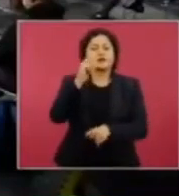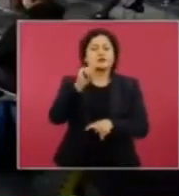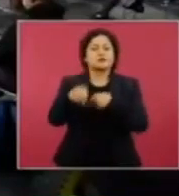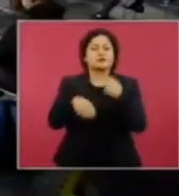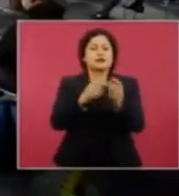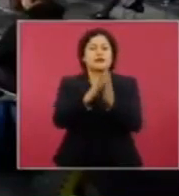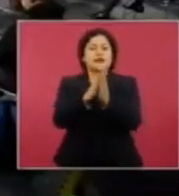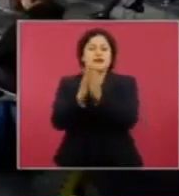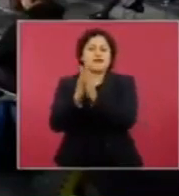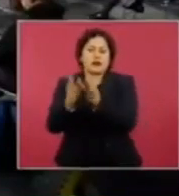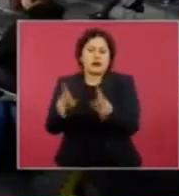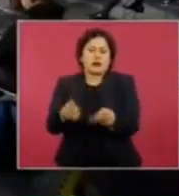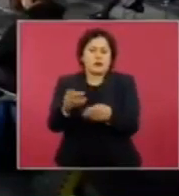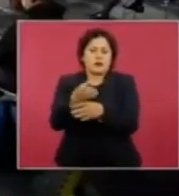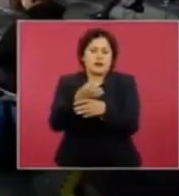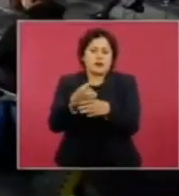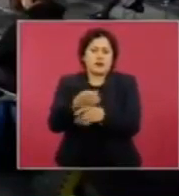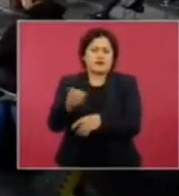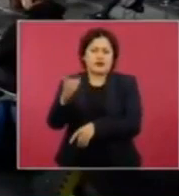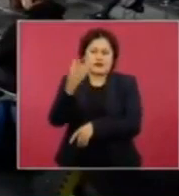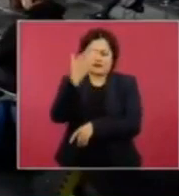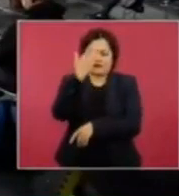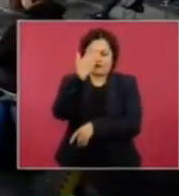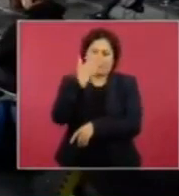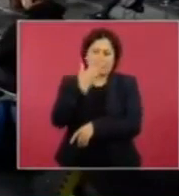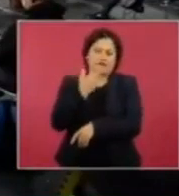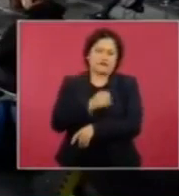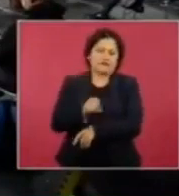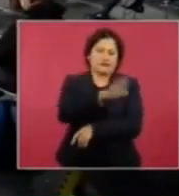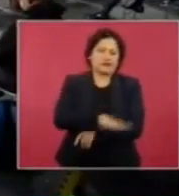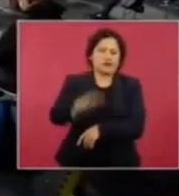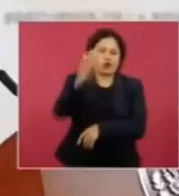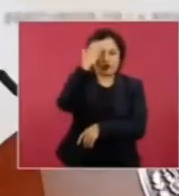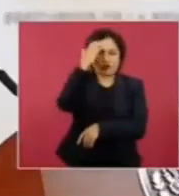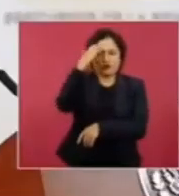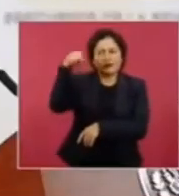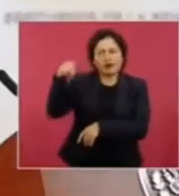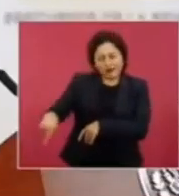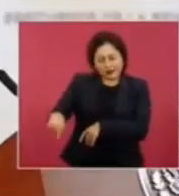Cafetería famosa aquí en Álvaro Obregón.